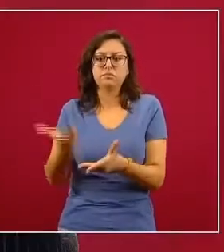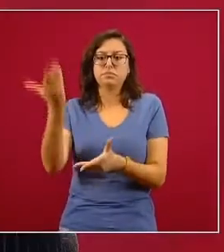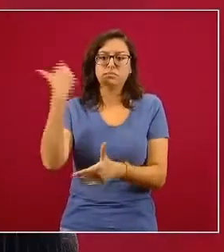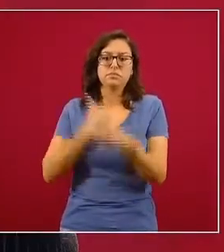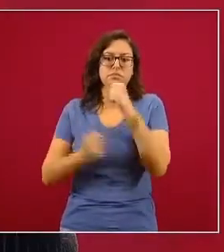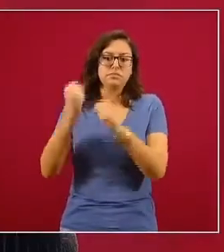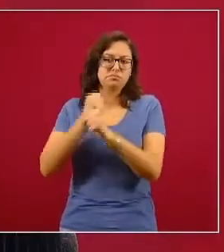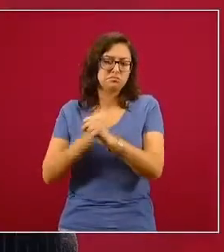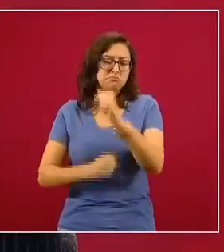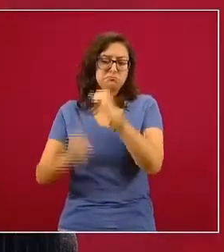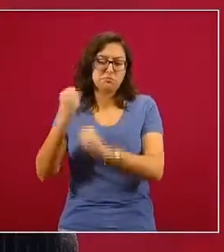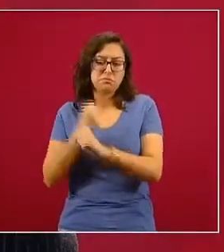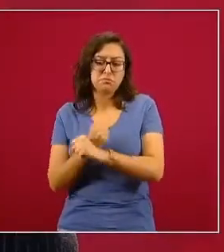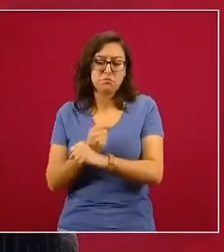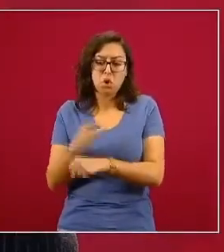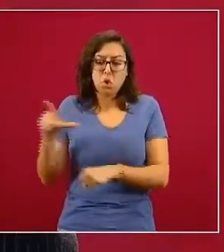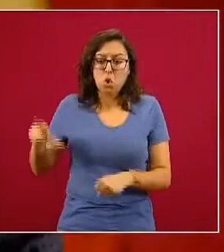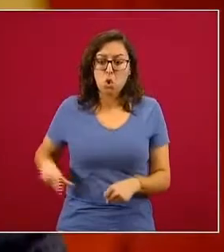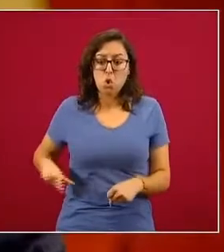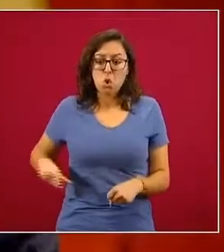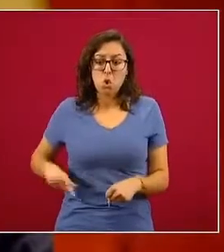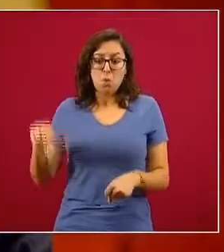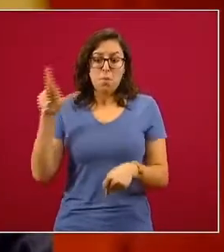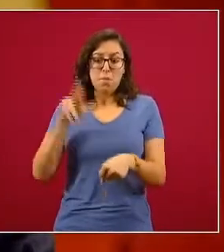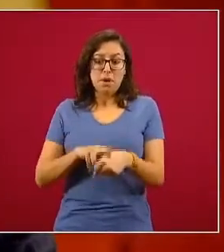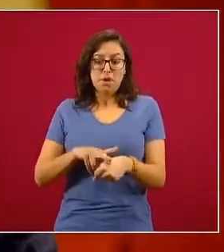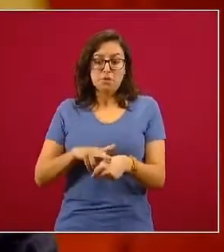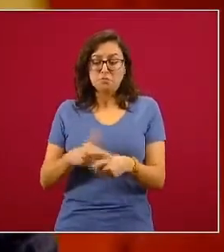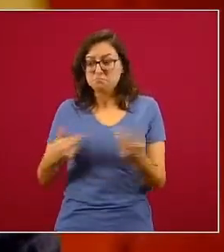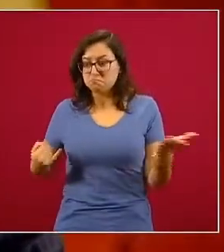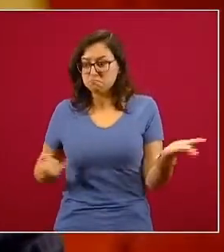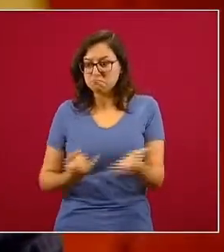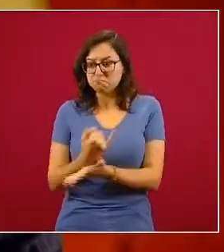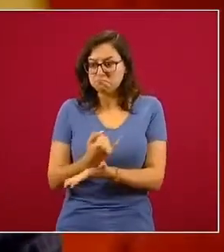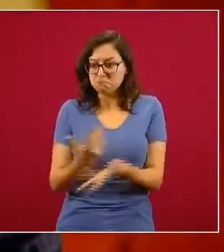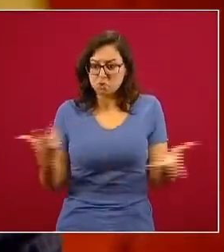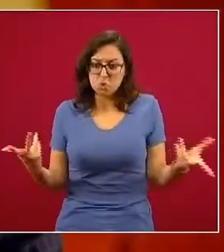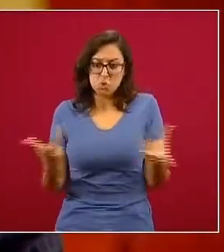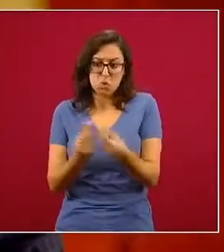varios años los que eran gobernadores